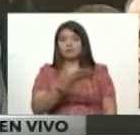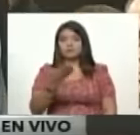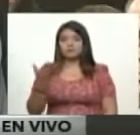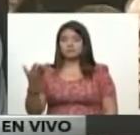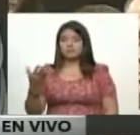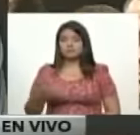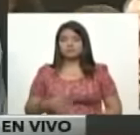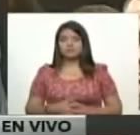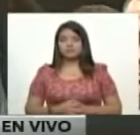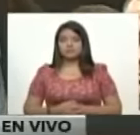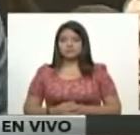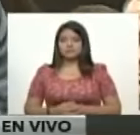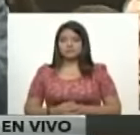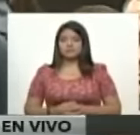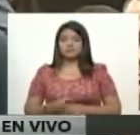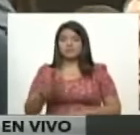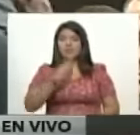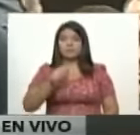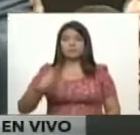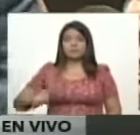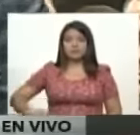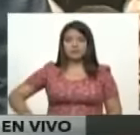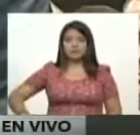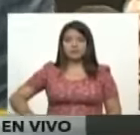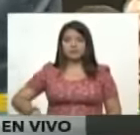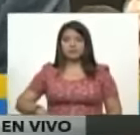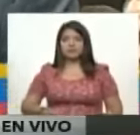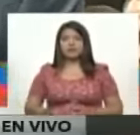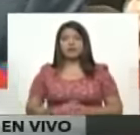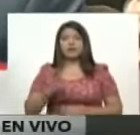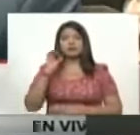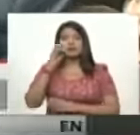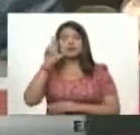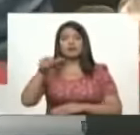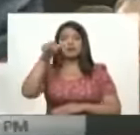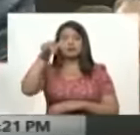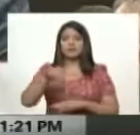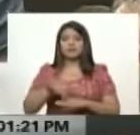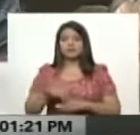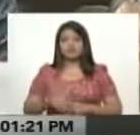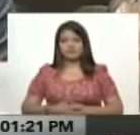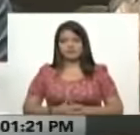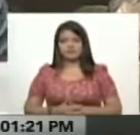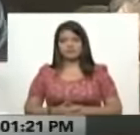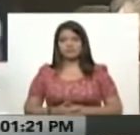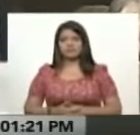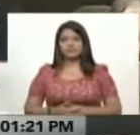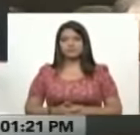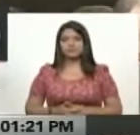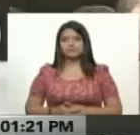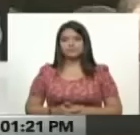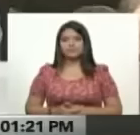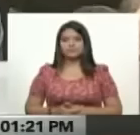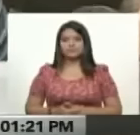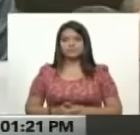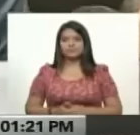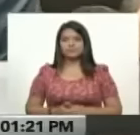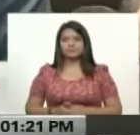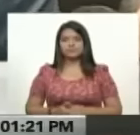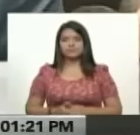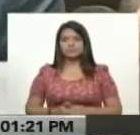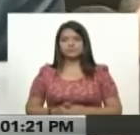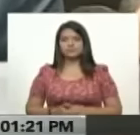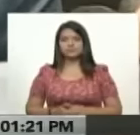señor presidente de la Asamblea Nacional, diputado Henry Ramos Aluc,